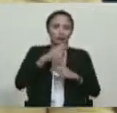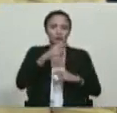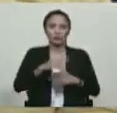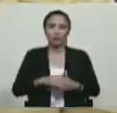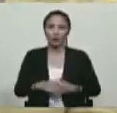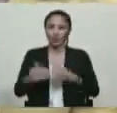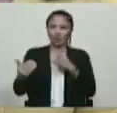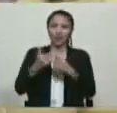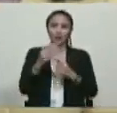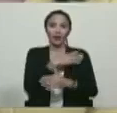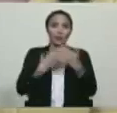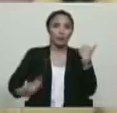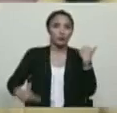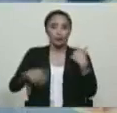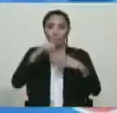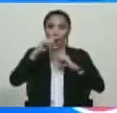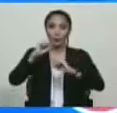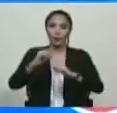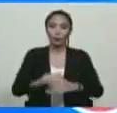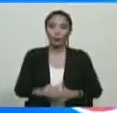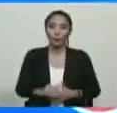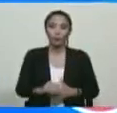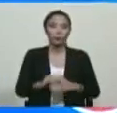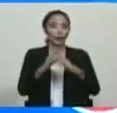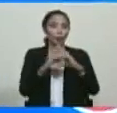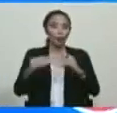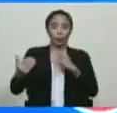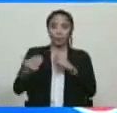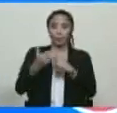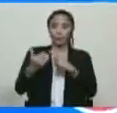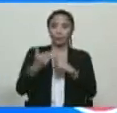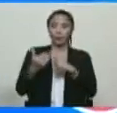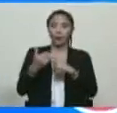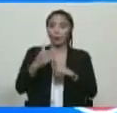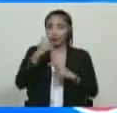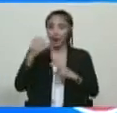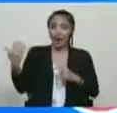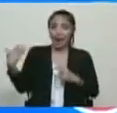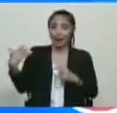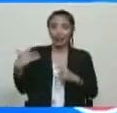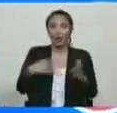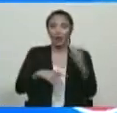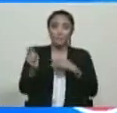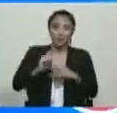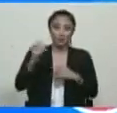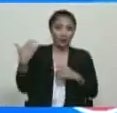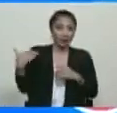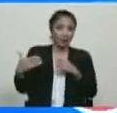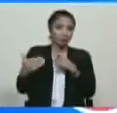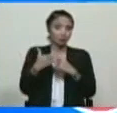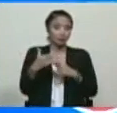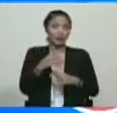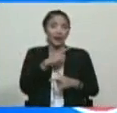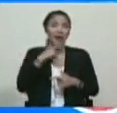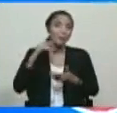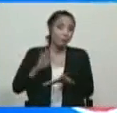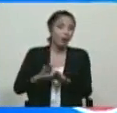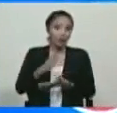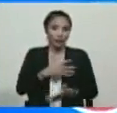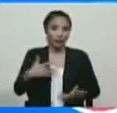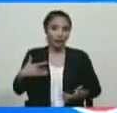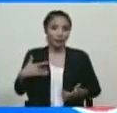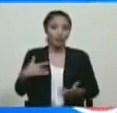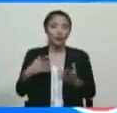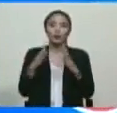nuestro presidente Nicolás Maduro, al magnicidio del que fue objeto hace unos meses atrás. Pero todos